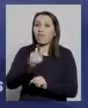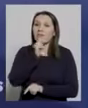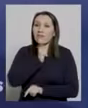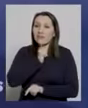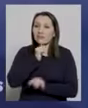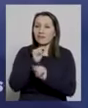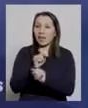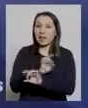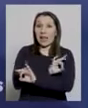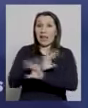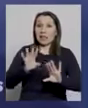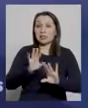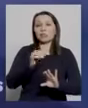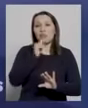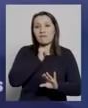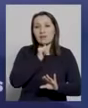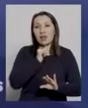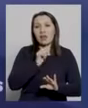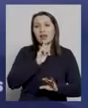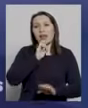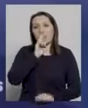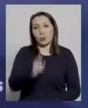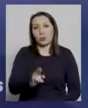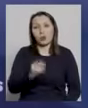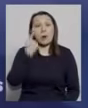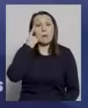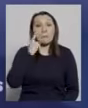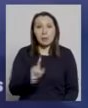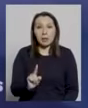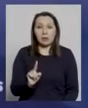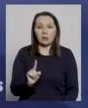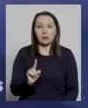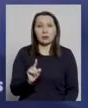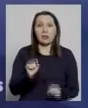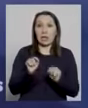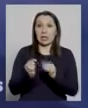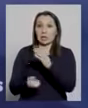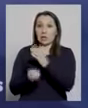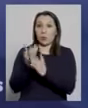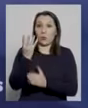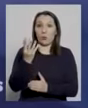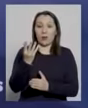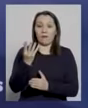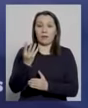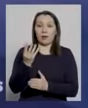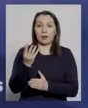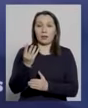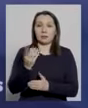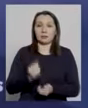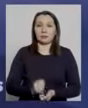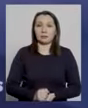no está totalmente respondido, pero esta nueva